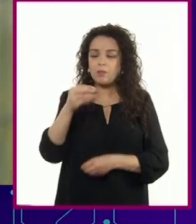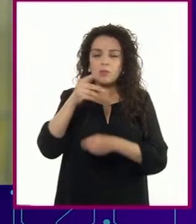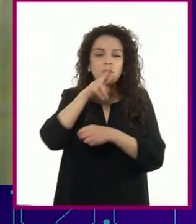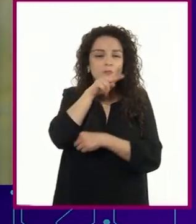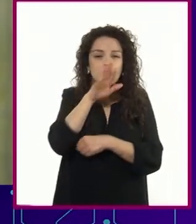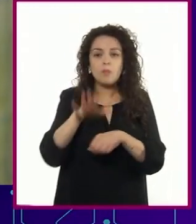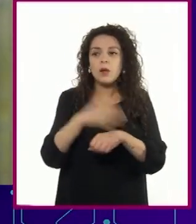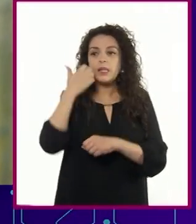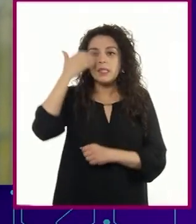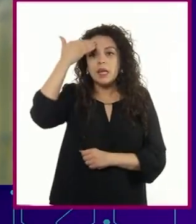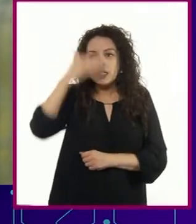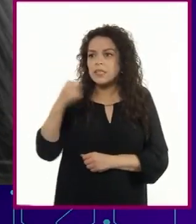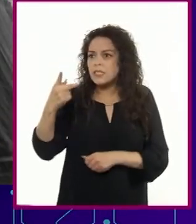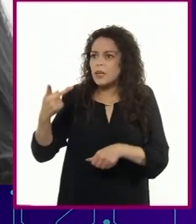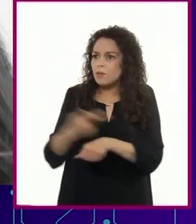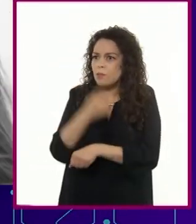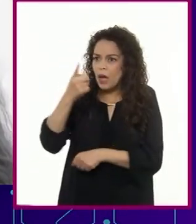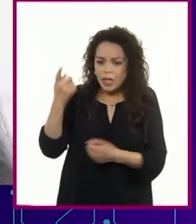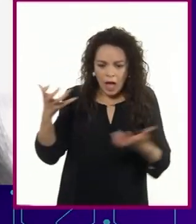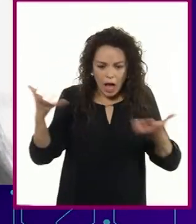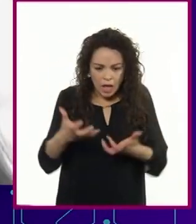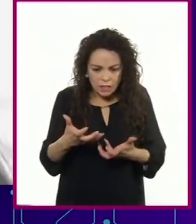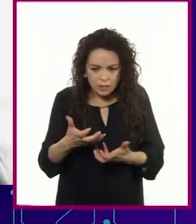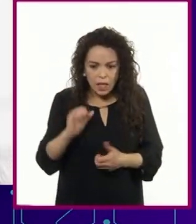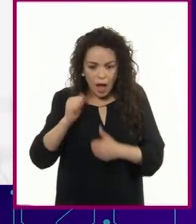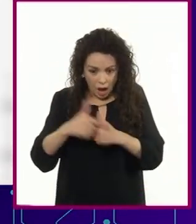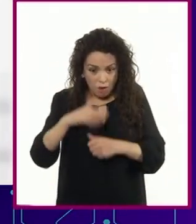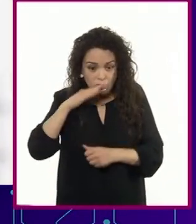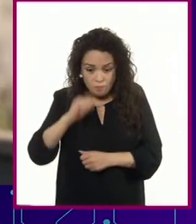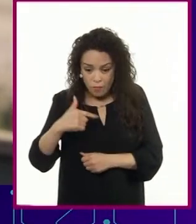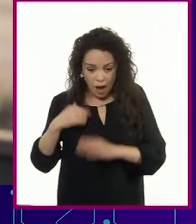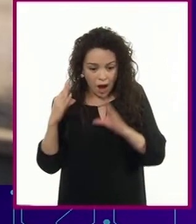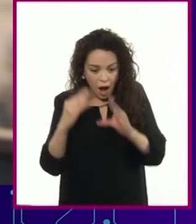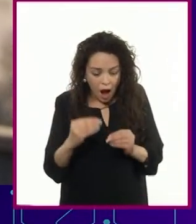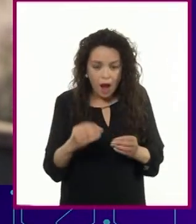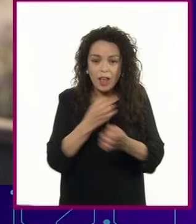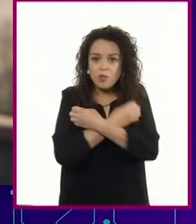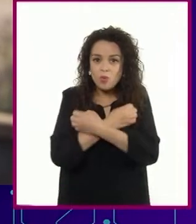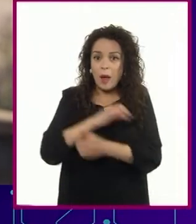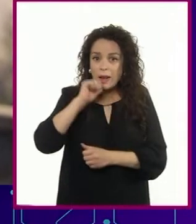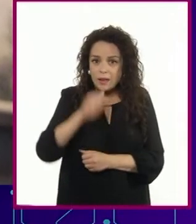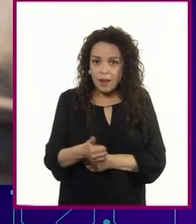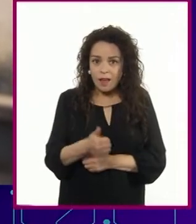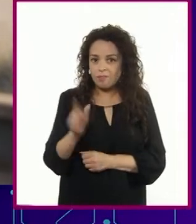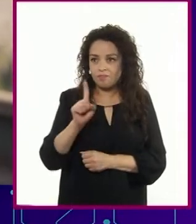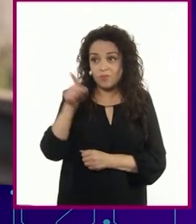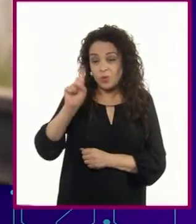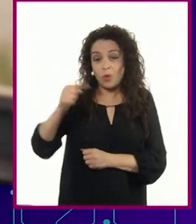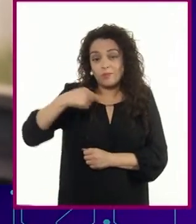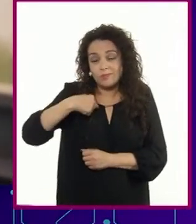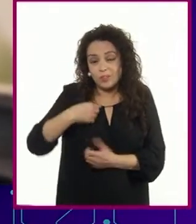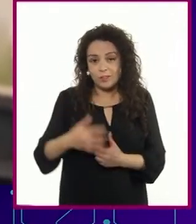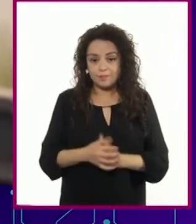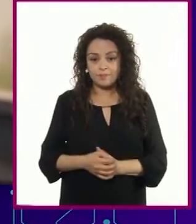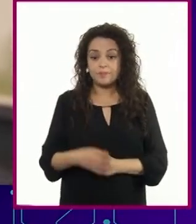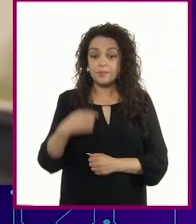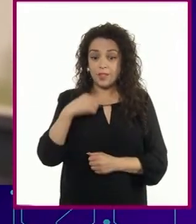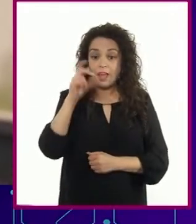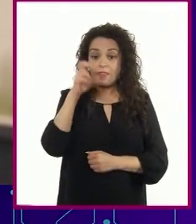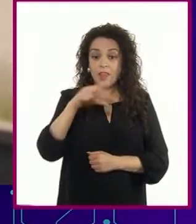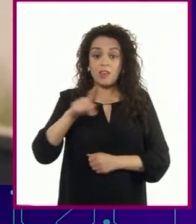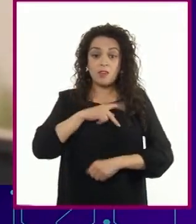qué hicieron mal como padres, pero obvio, no eran ellos, era yo. Dañé a mi familia, no solo emocionalmente, sino también física